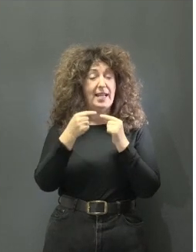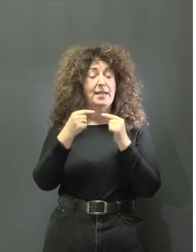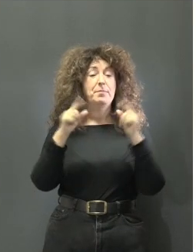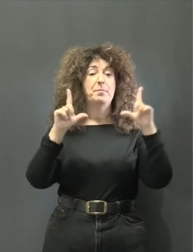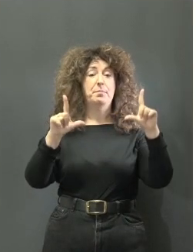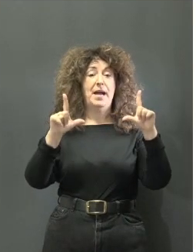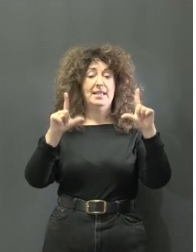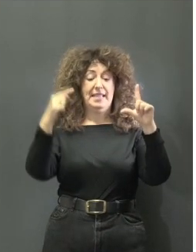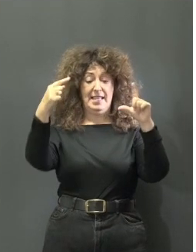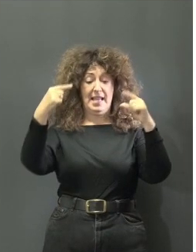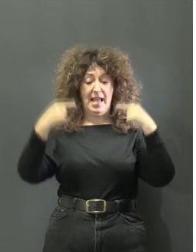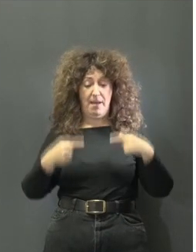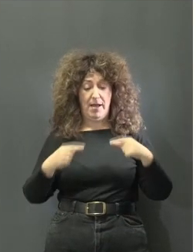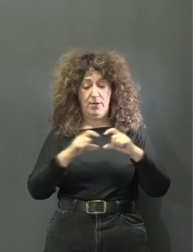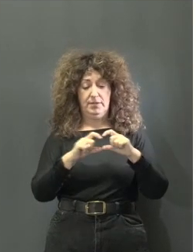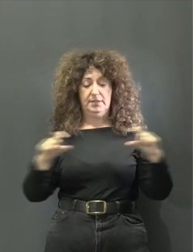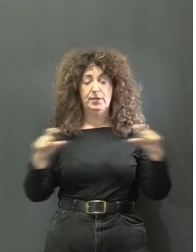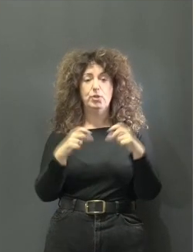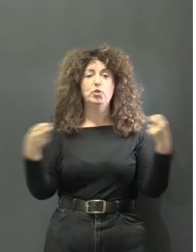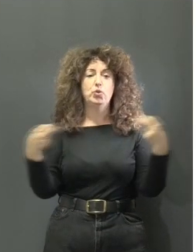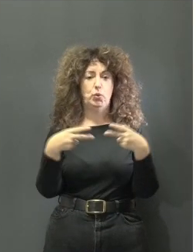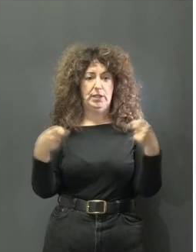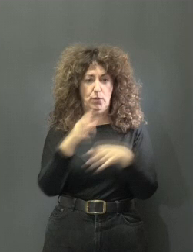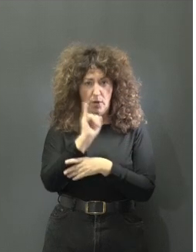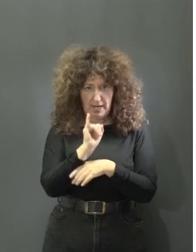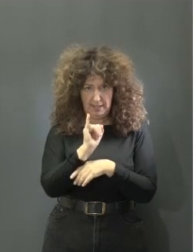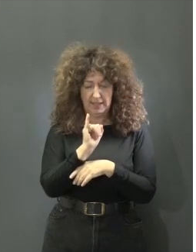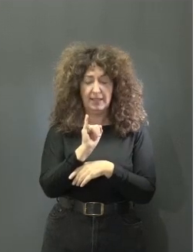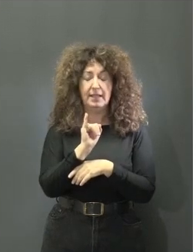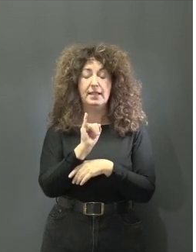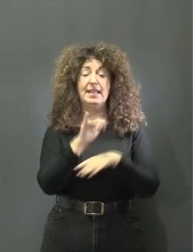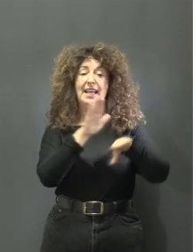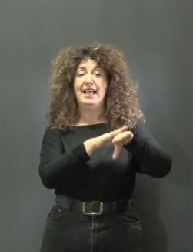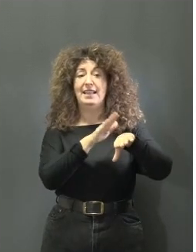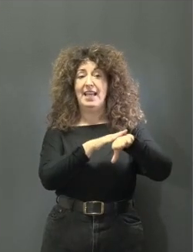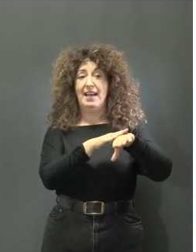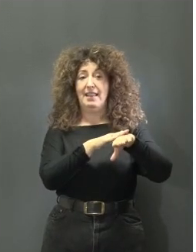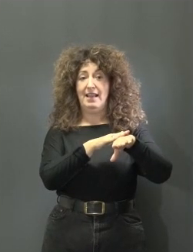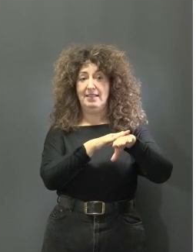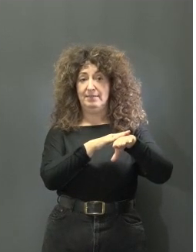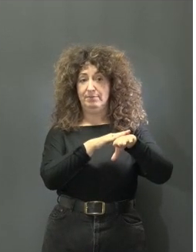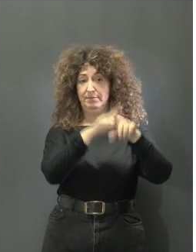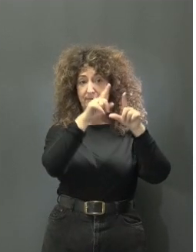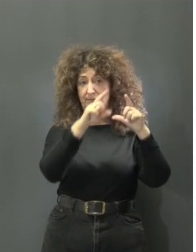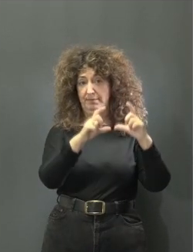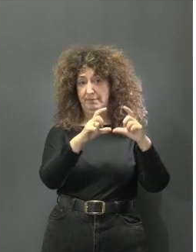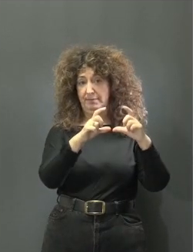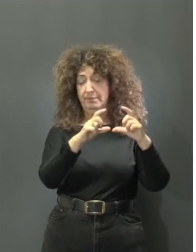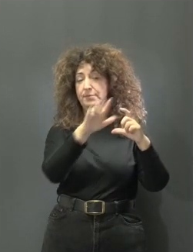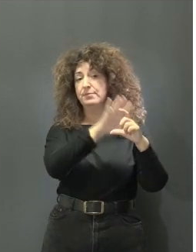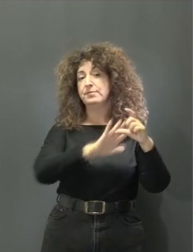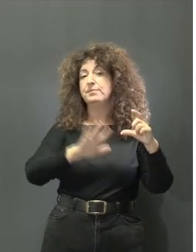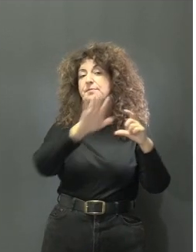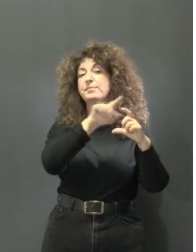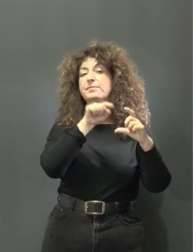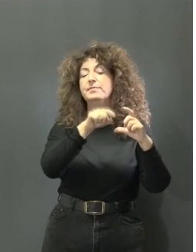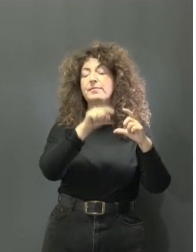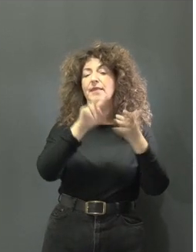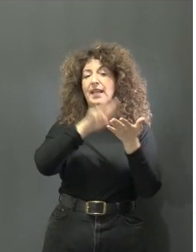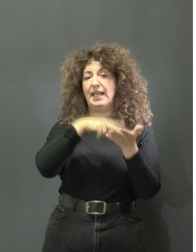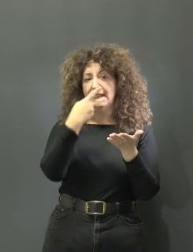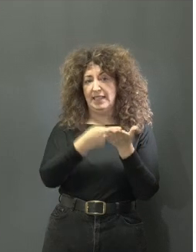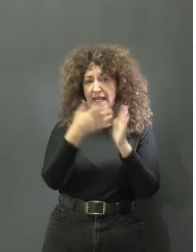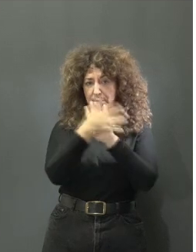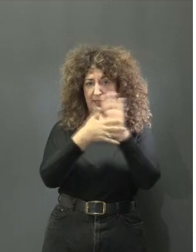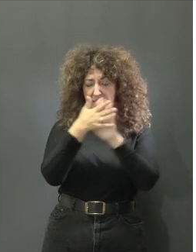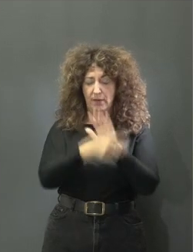pantalla encontrarán el subtitulado. En la esquina inferior izquierda tiene una ventana con la